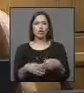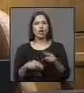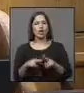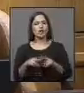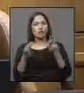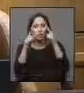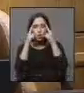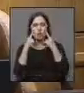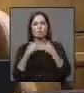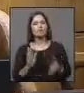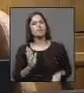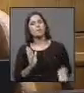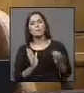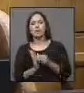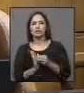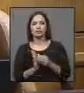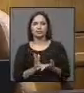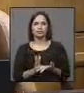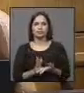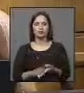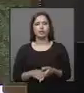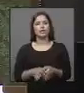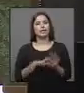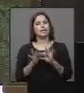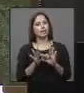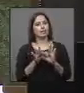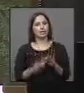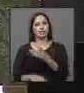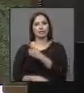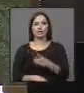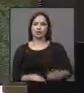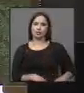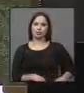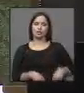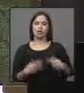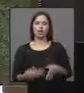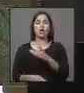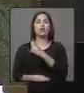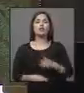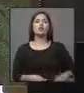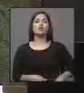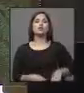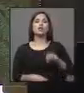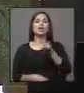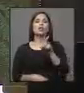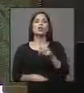He dicho, señora Presidenta. Gracias, diputada. Tiene la palabra el diputado Marcelo Chilín.